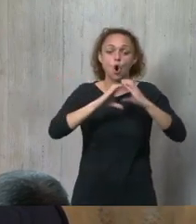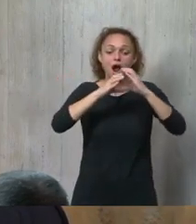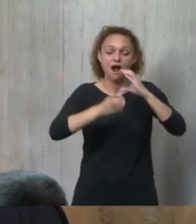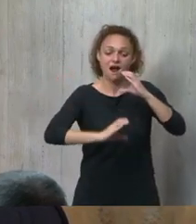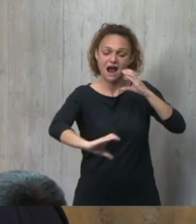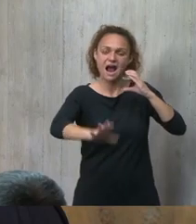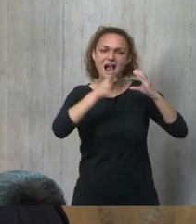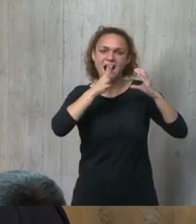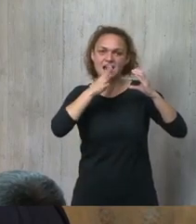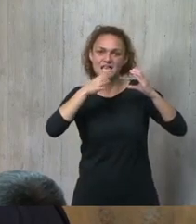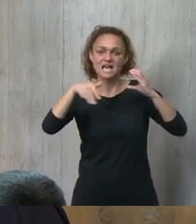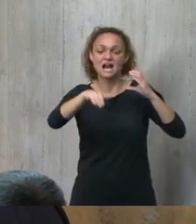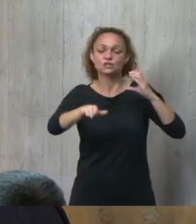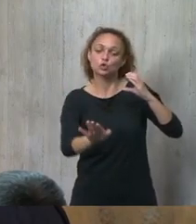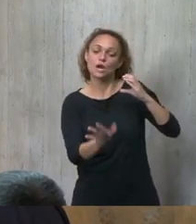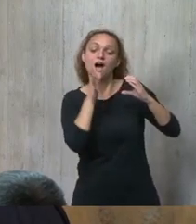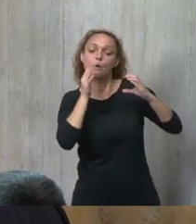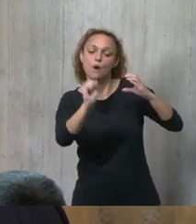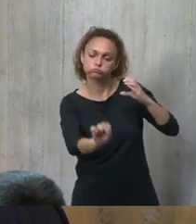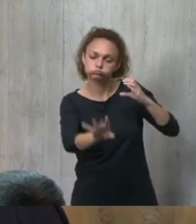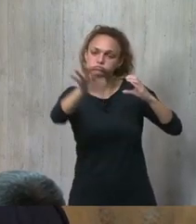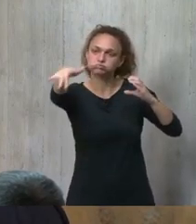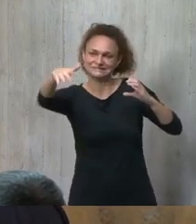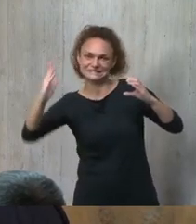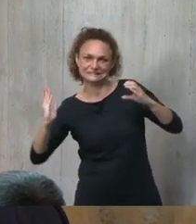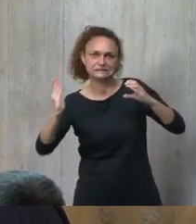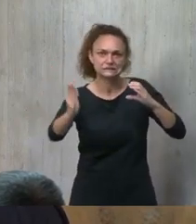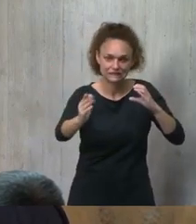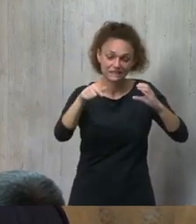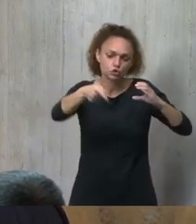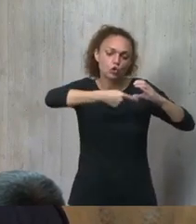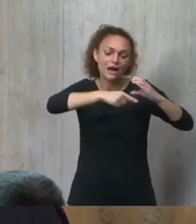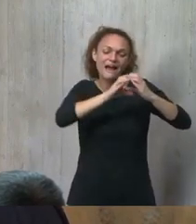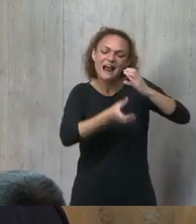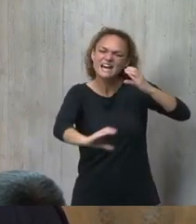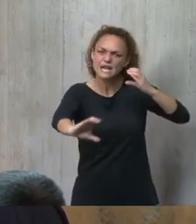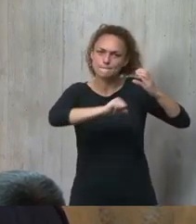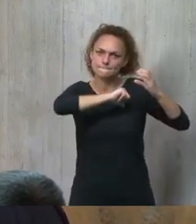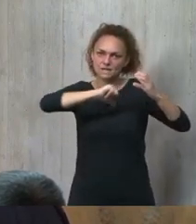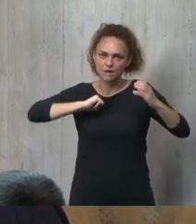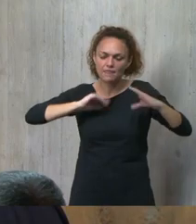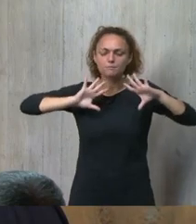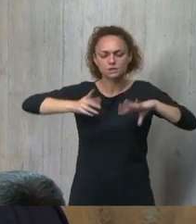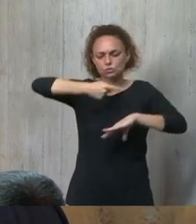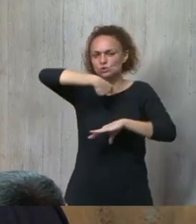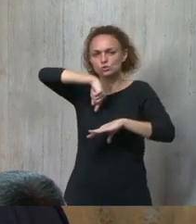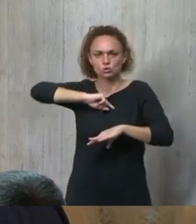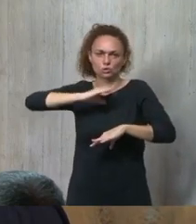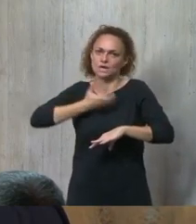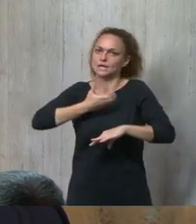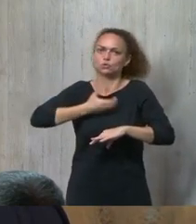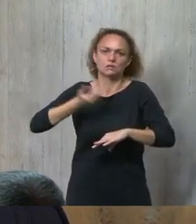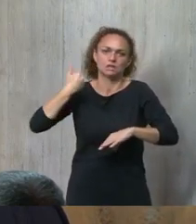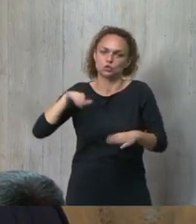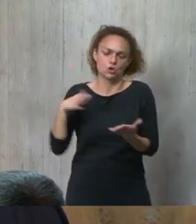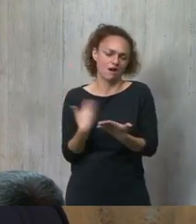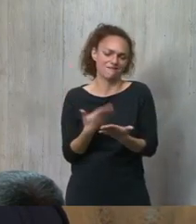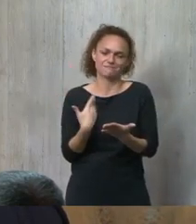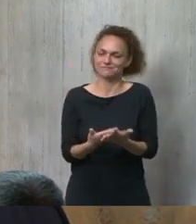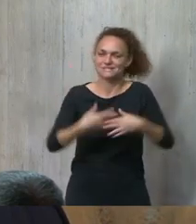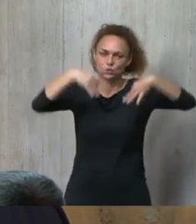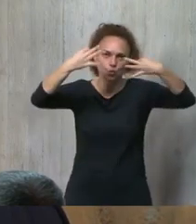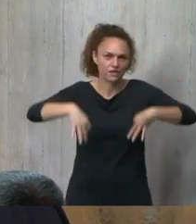galerías privadas, y hemos establecido desde el Ayuntamiento un sistema para garantizar que el abastecimiento de agua quede totalmente garantizado. No hay